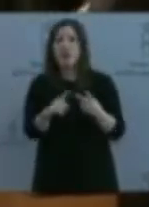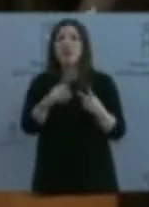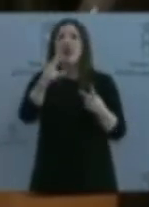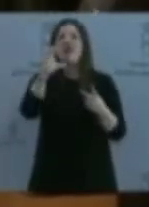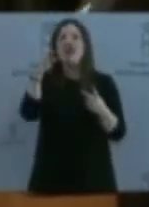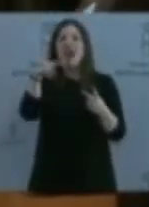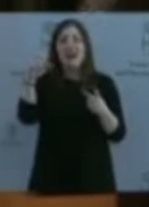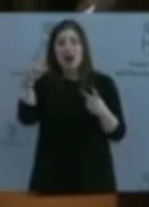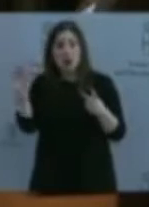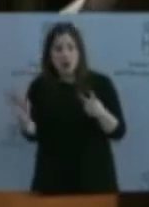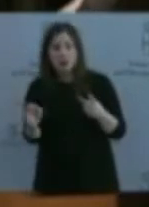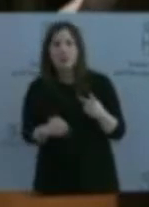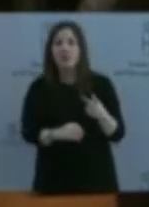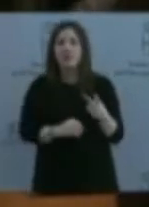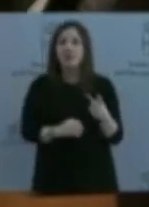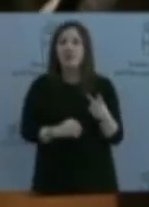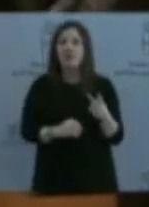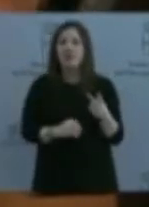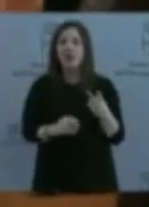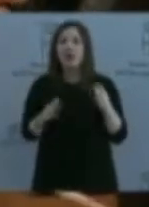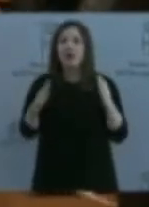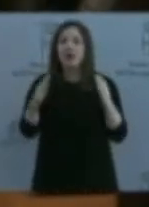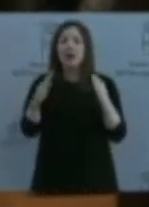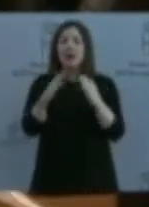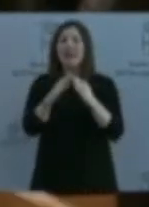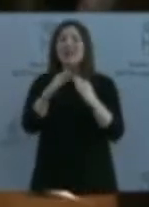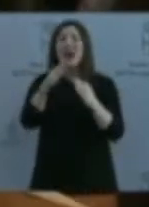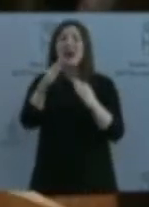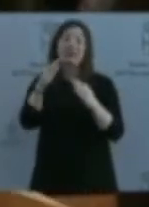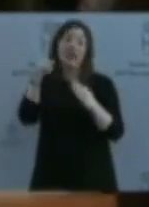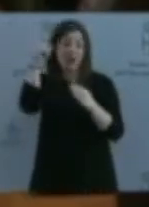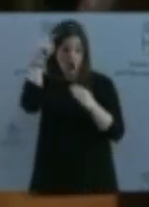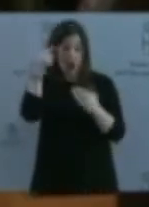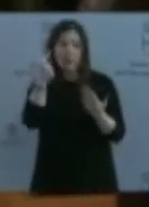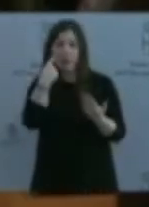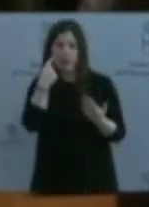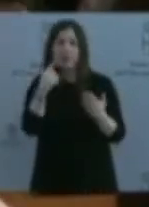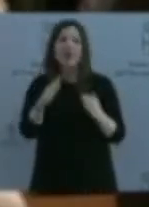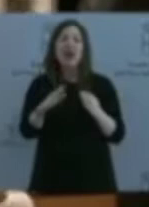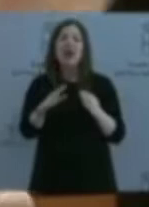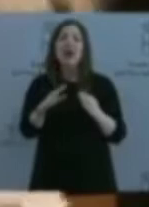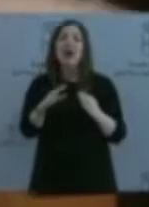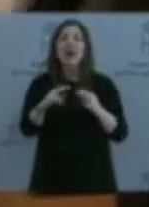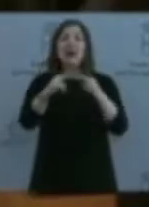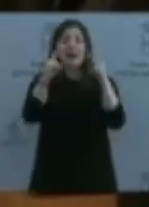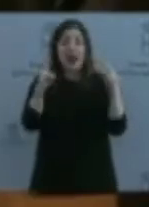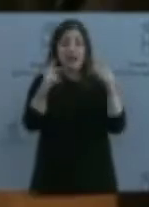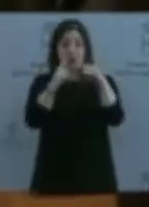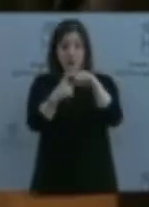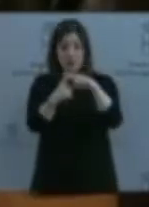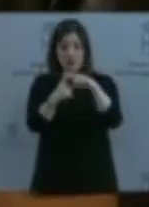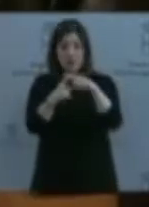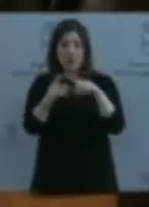Casa Rectoral, pero mire, Cangas de Onís, terreno, y da una serie de ellos en los que no hay ningún bien del